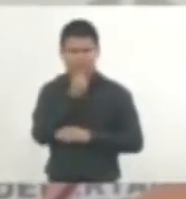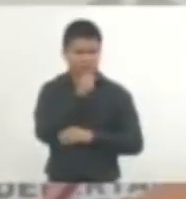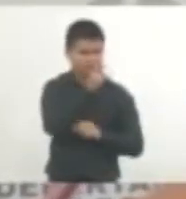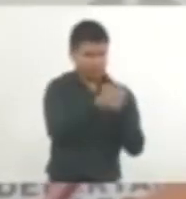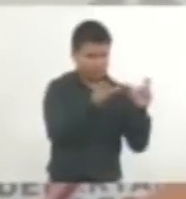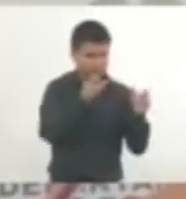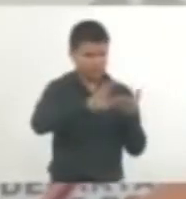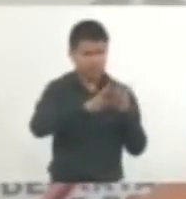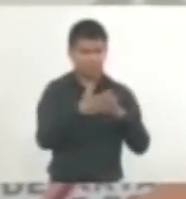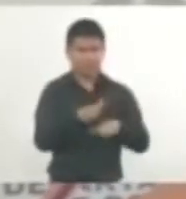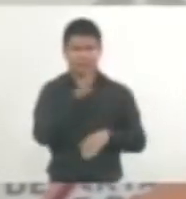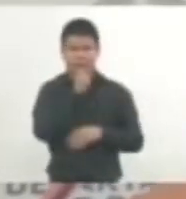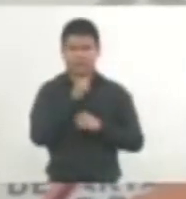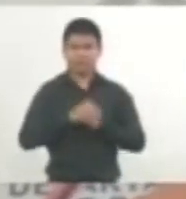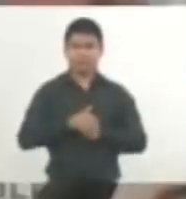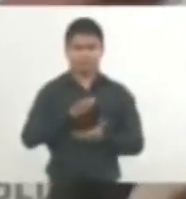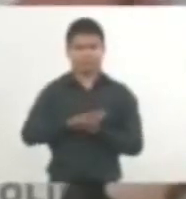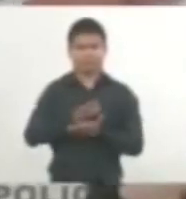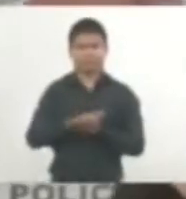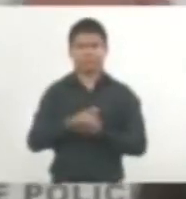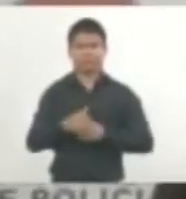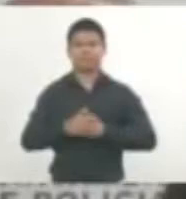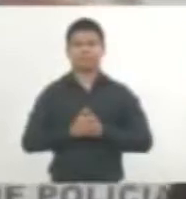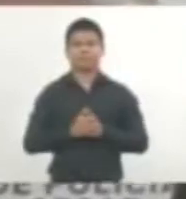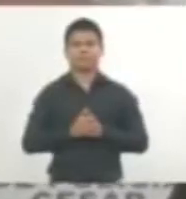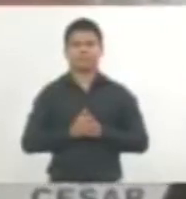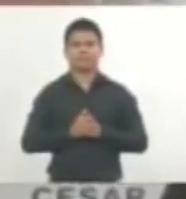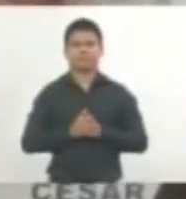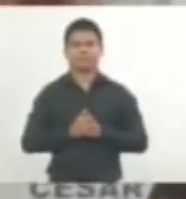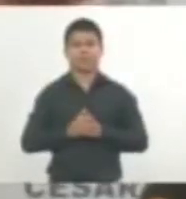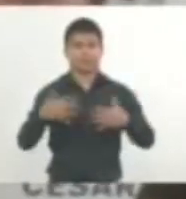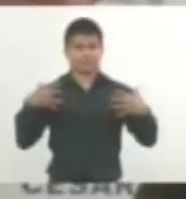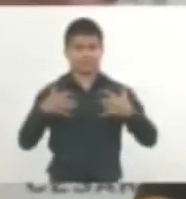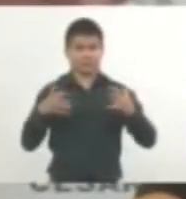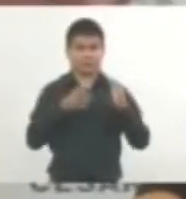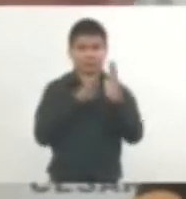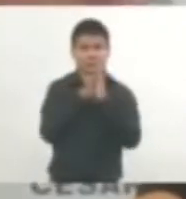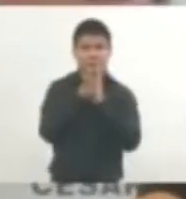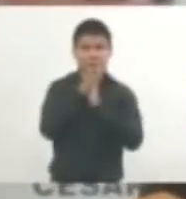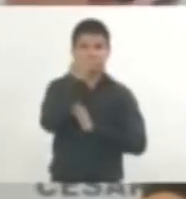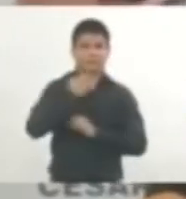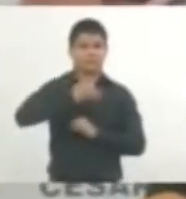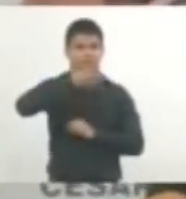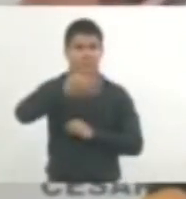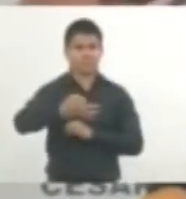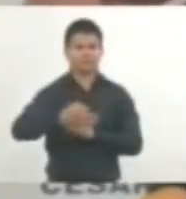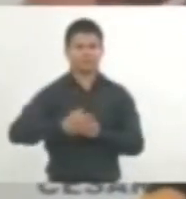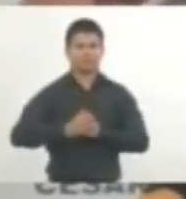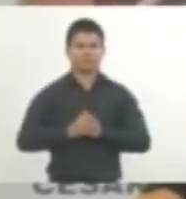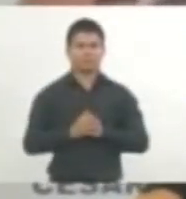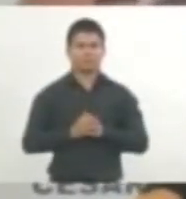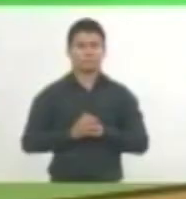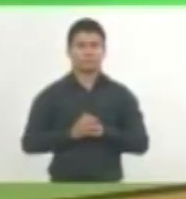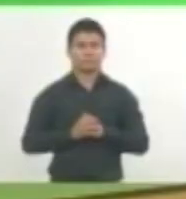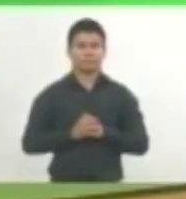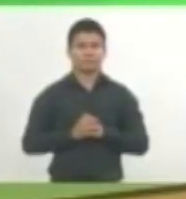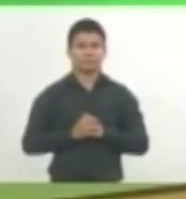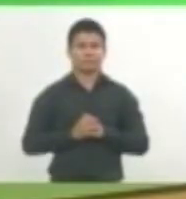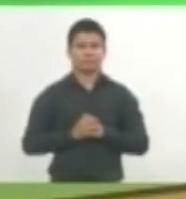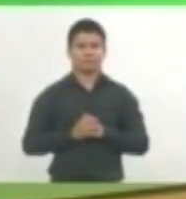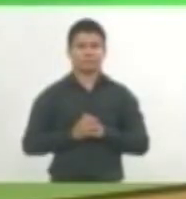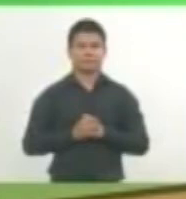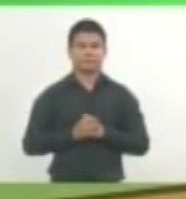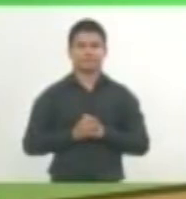personas que allí menciona. En Valledupar, Ramón Meneses, Las Noticias, un compromiso con la verdad. Y esto